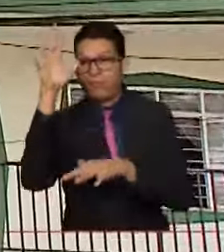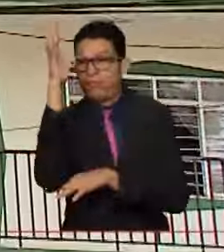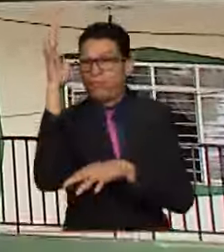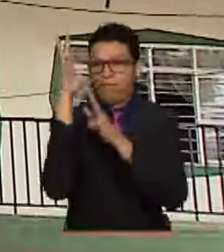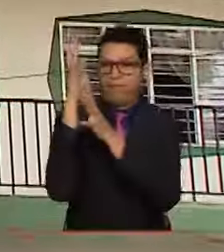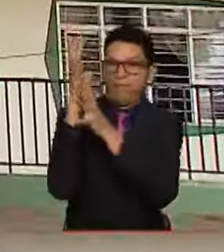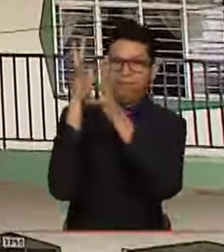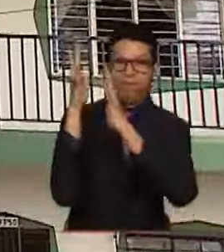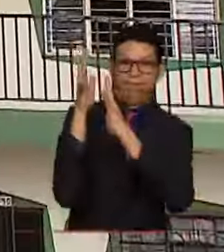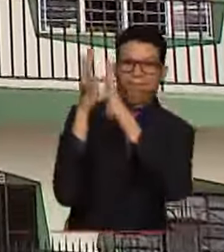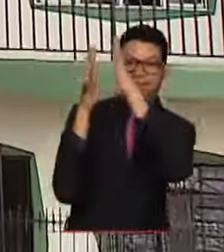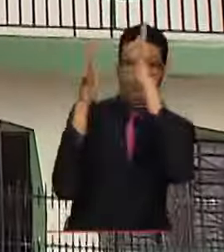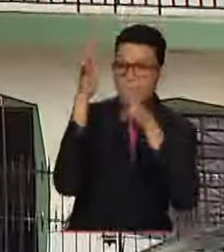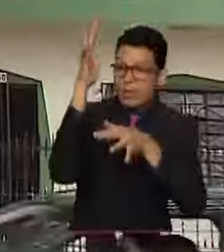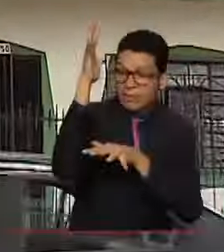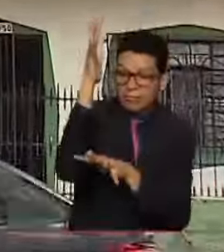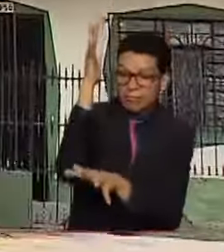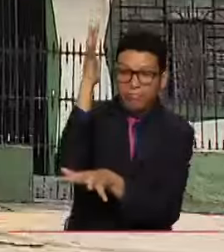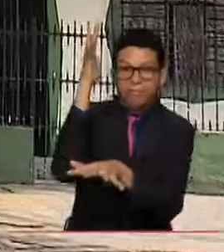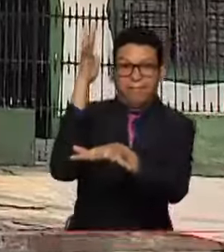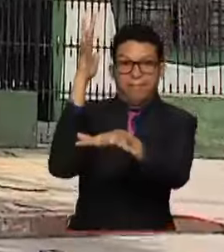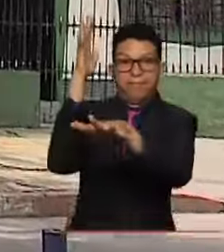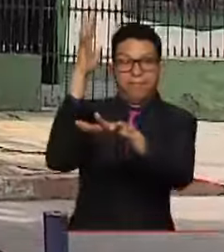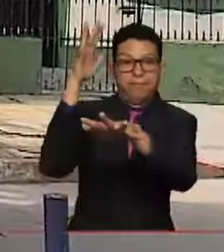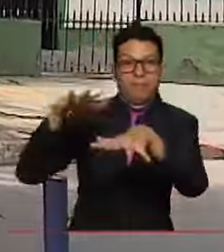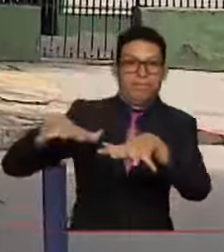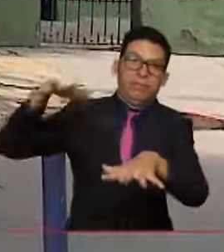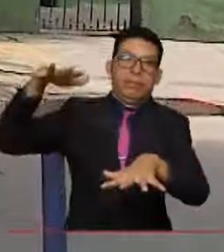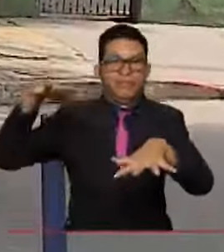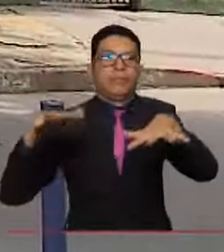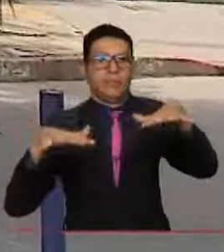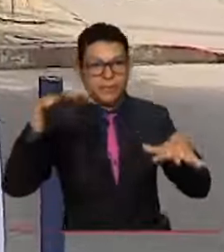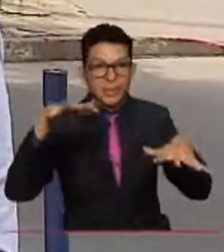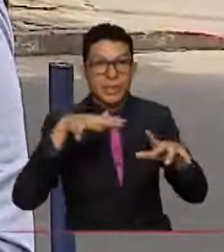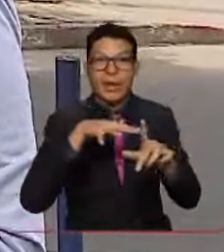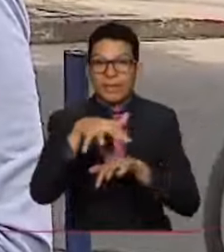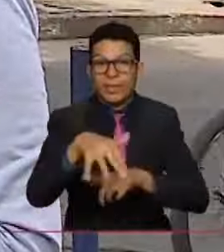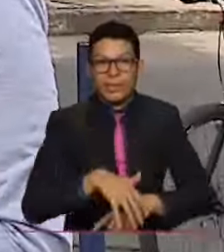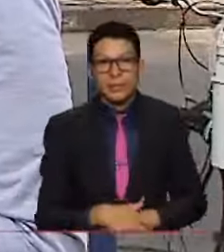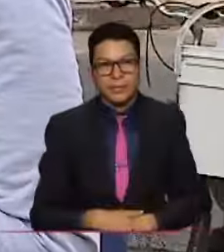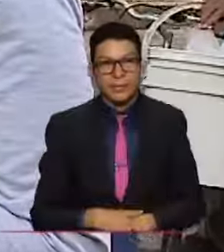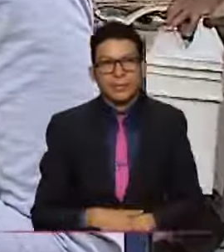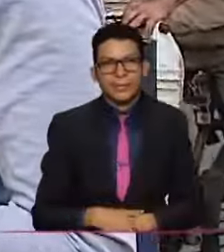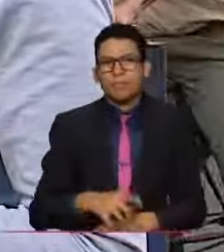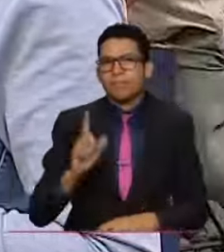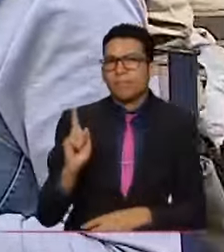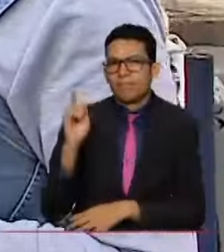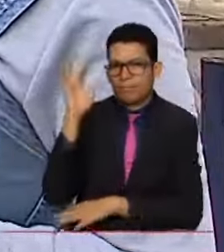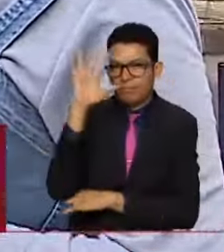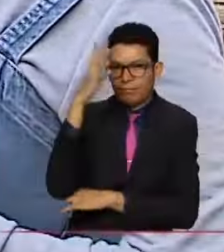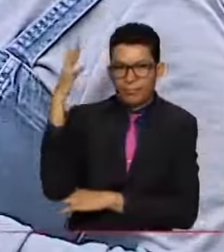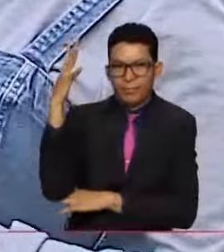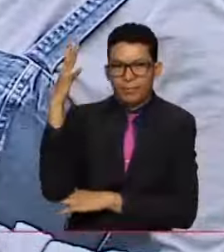raíces que están afectando las viviendas y la malla vial. ¿Qué es lo que está pasando? Bueno, esta es una ceiba que está ubicada en la esquina del